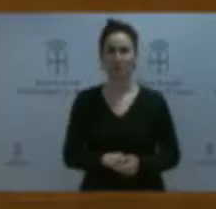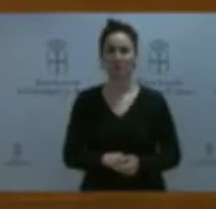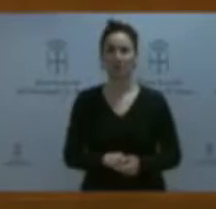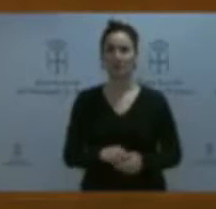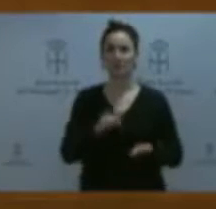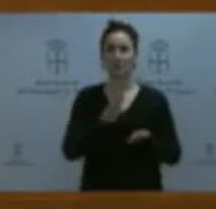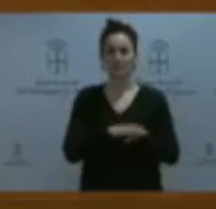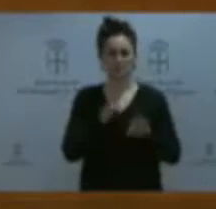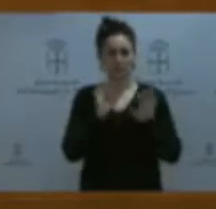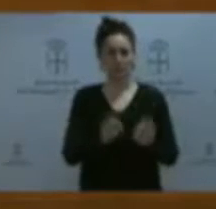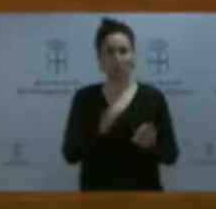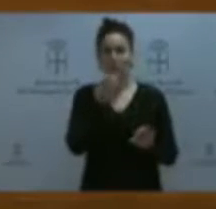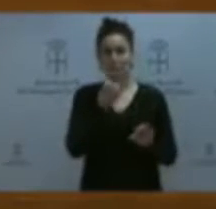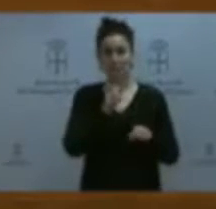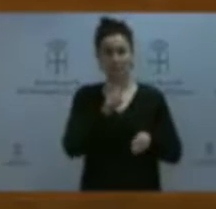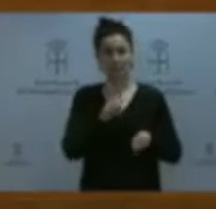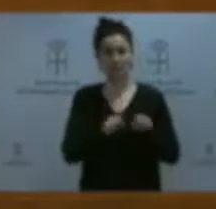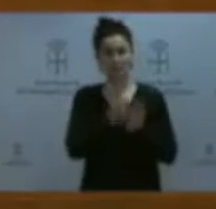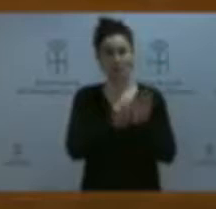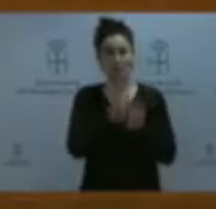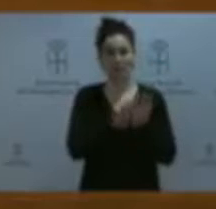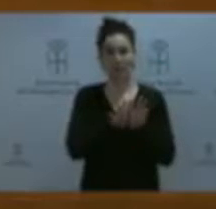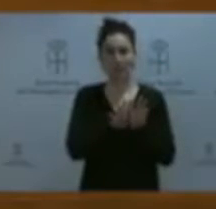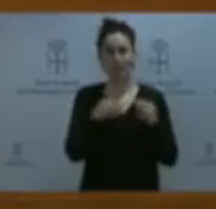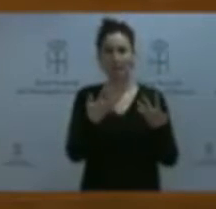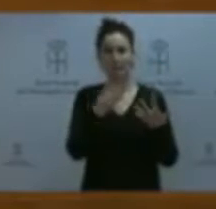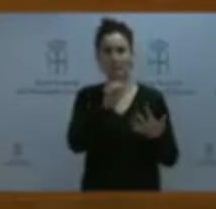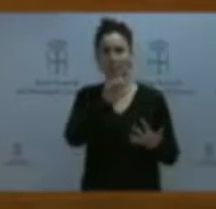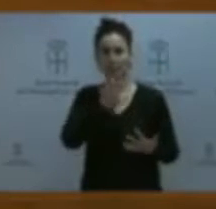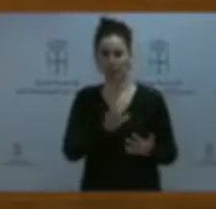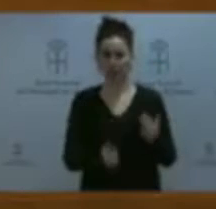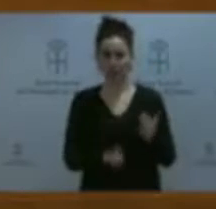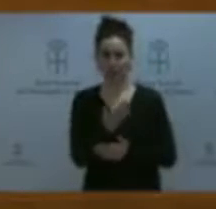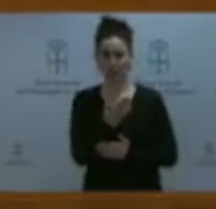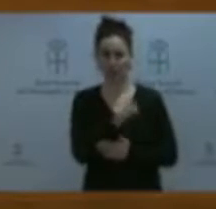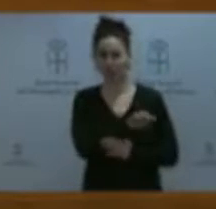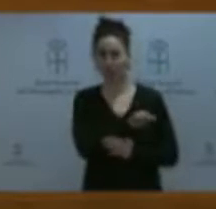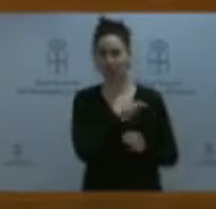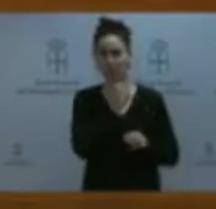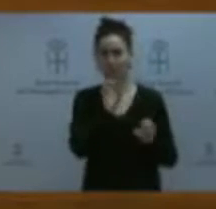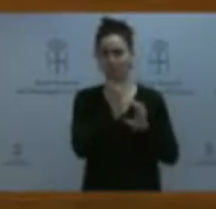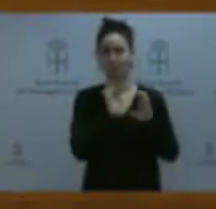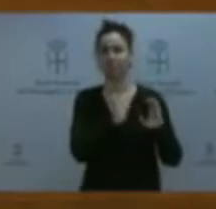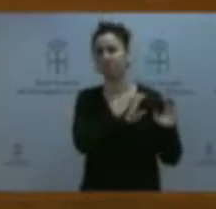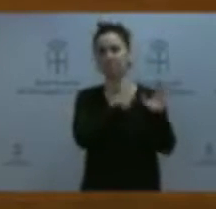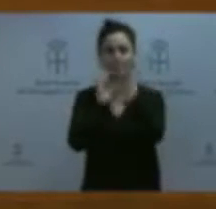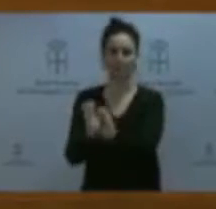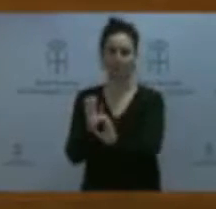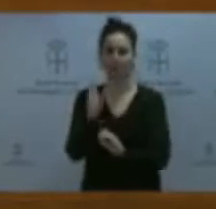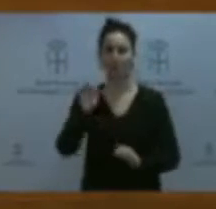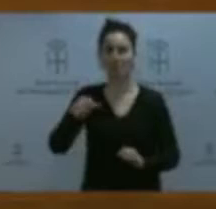en el bus que hay a las 10:05 de la mañana, llegas a Ponga a las 3:05